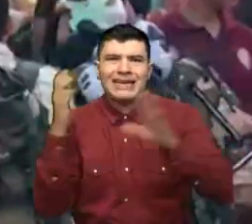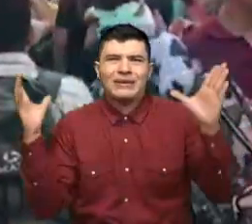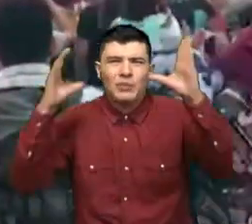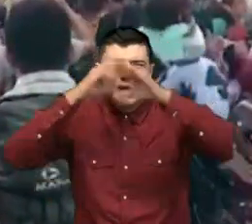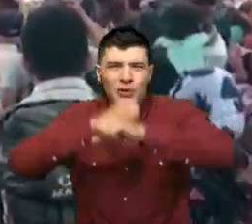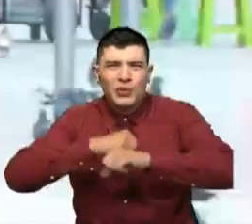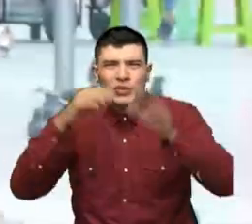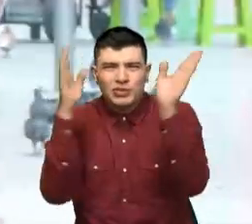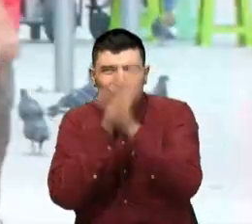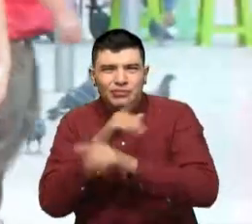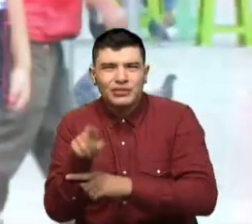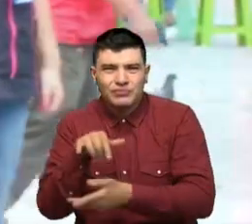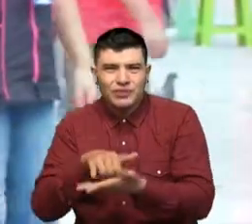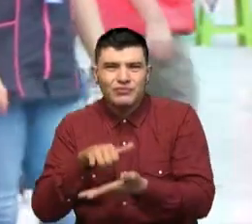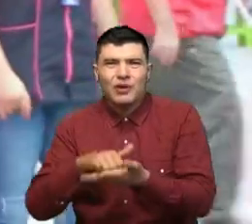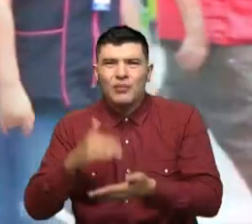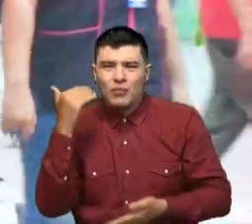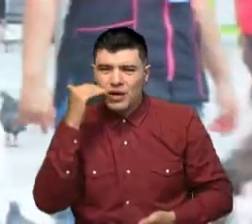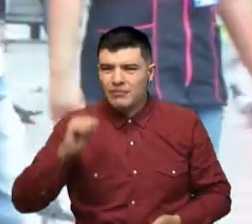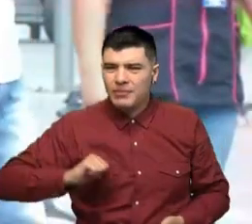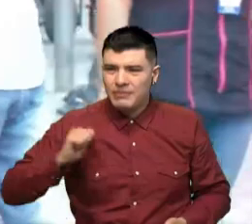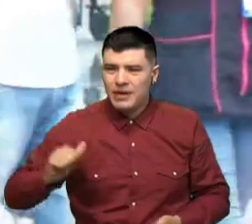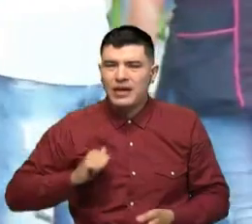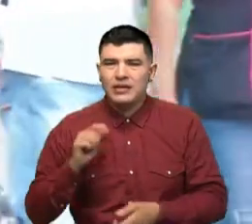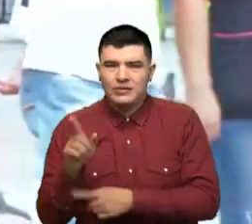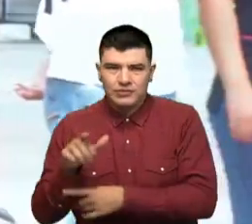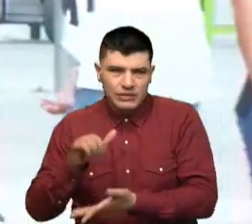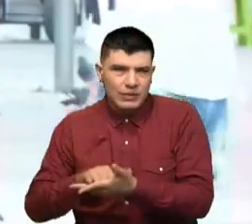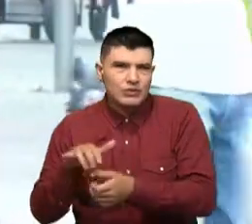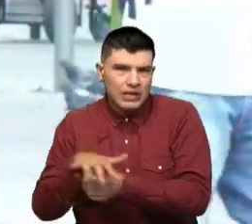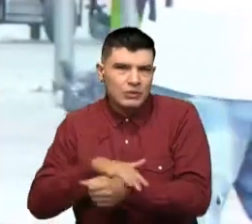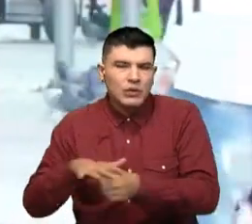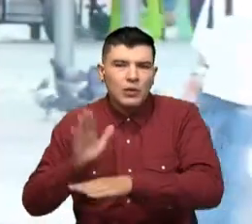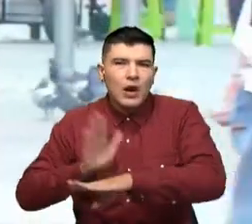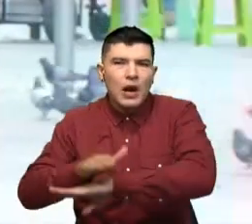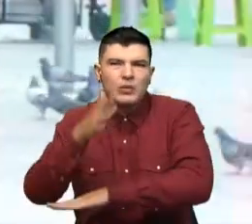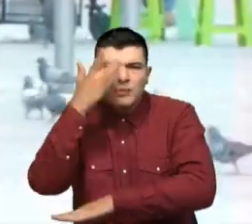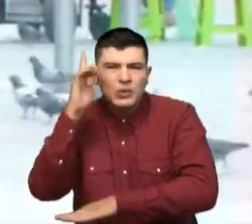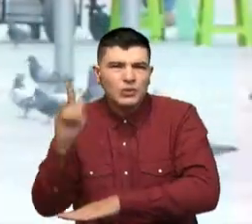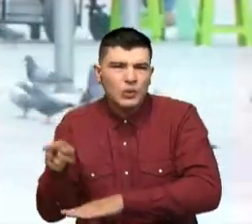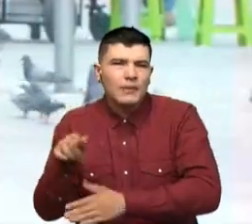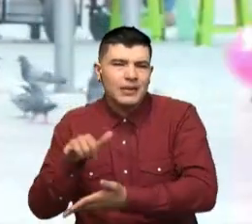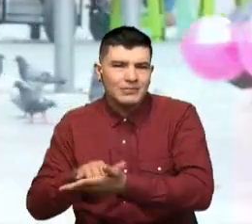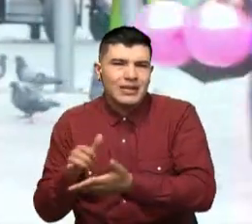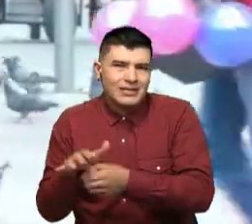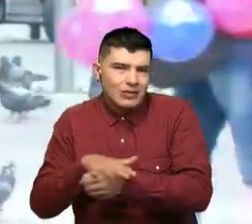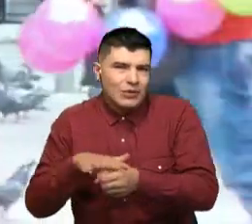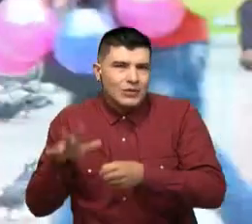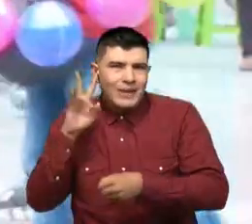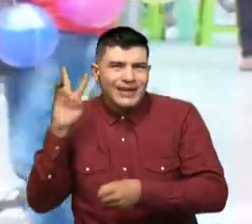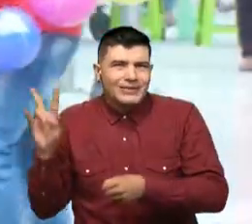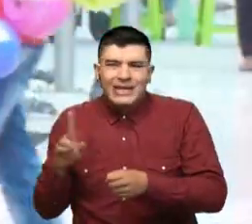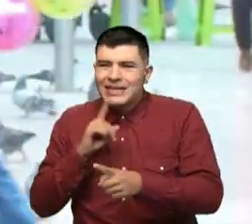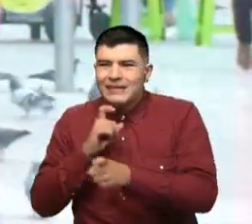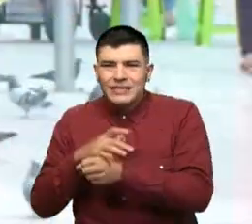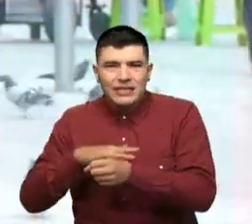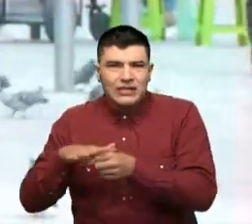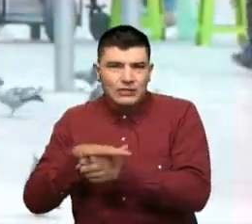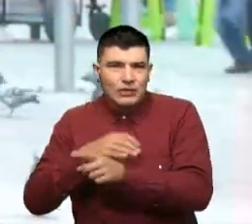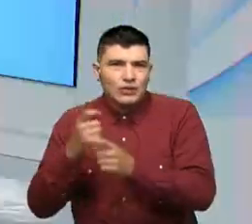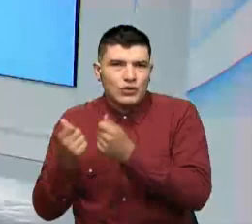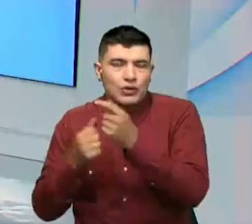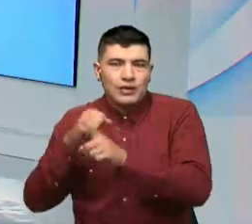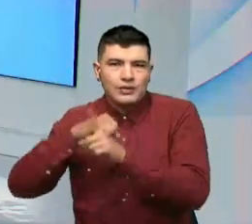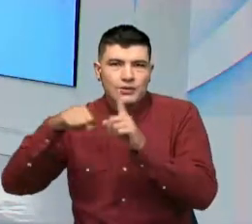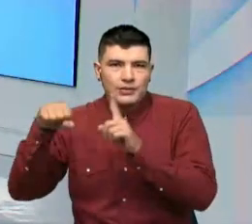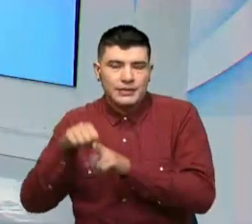crisis fronteriza. Las autoridades buscan continuar con estos operativos en los establecimientos para asegurar el orden y la legalidad